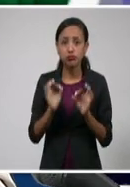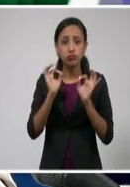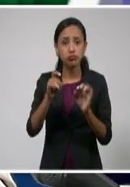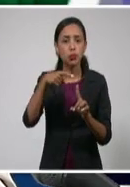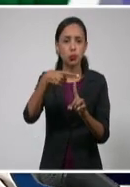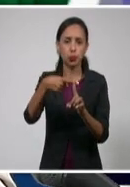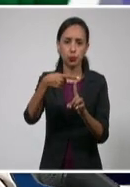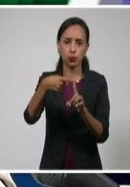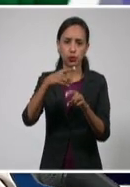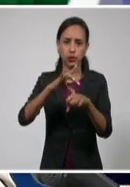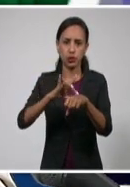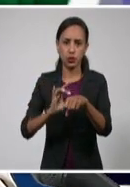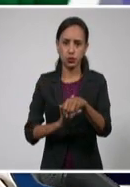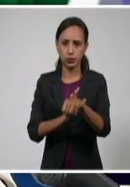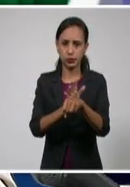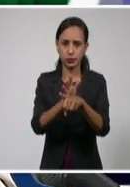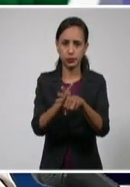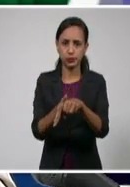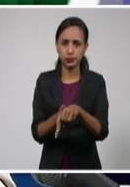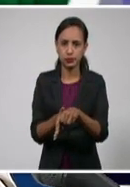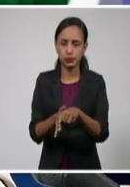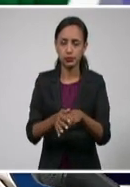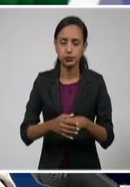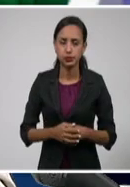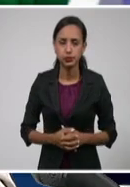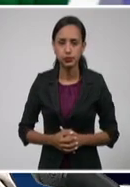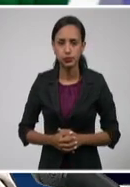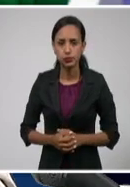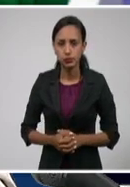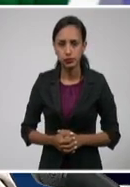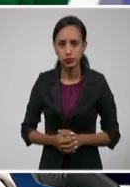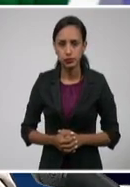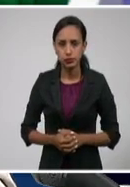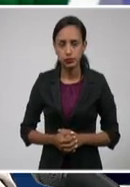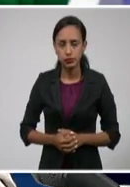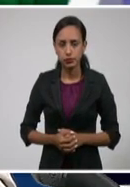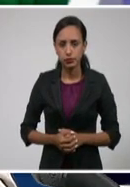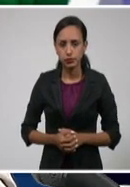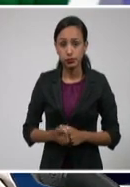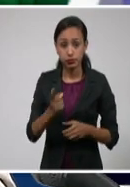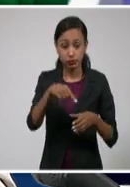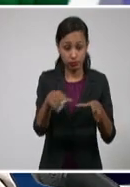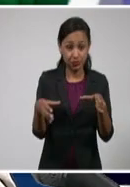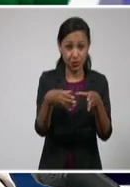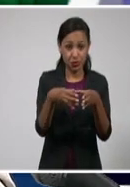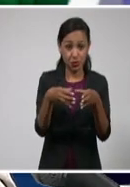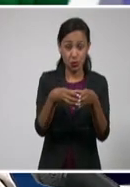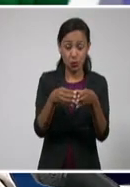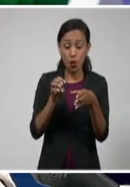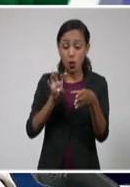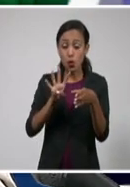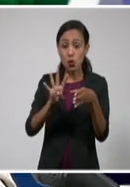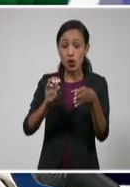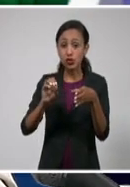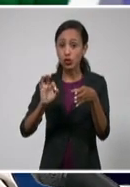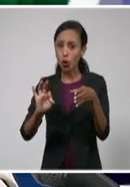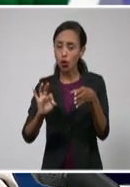diagnosticados con la enfermedad en nuestro país. De ellos, 408